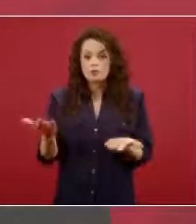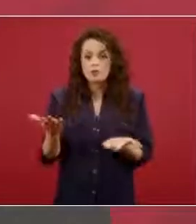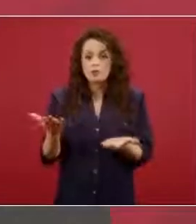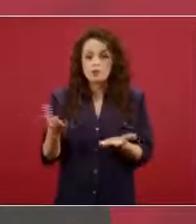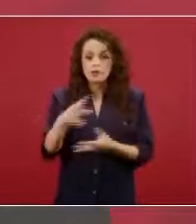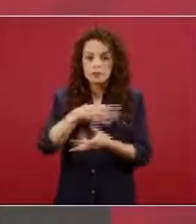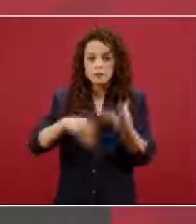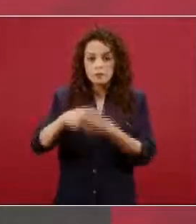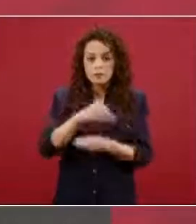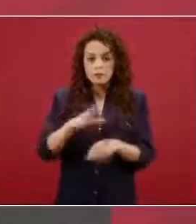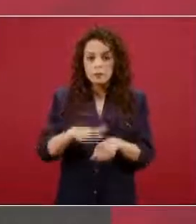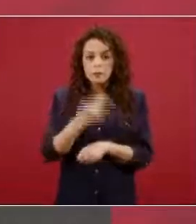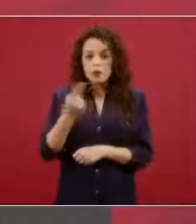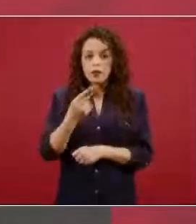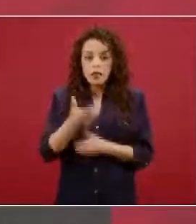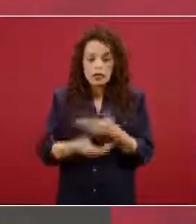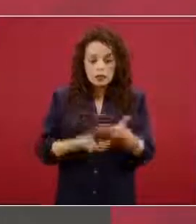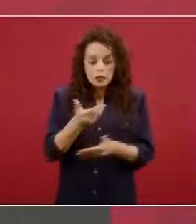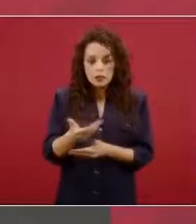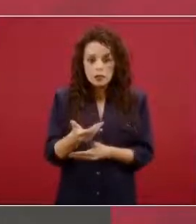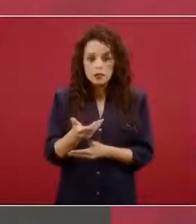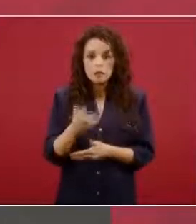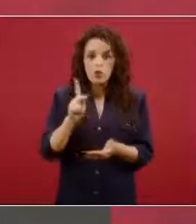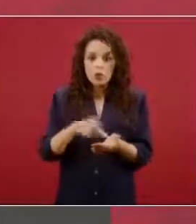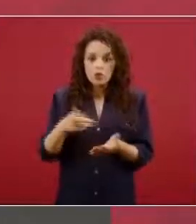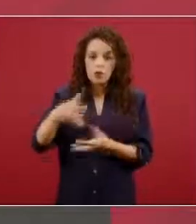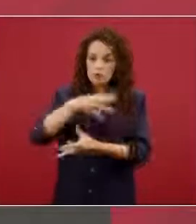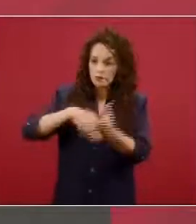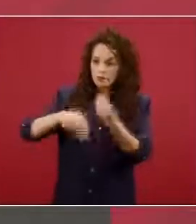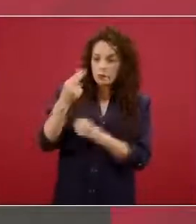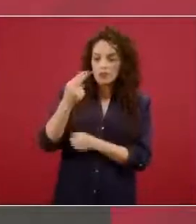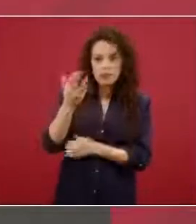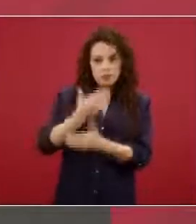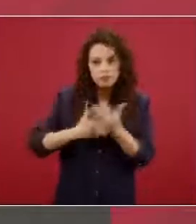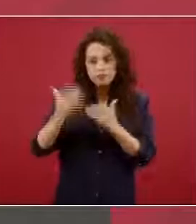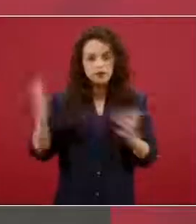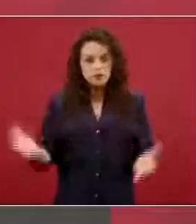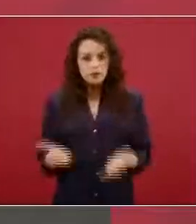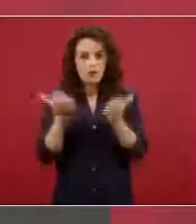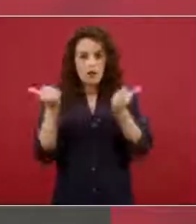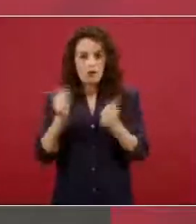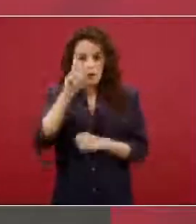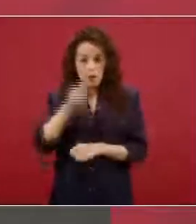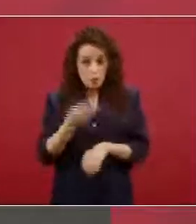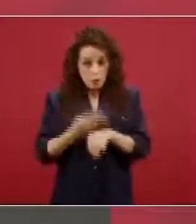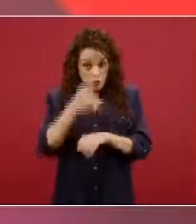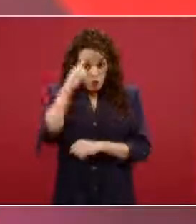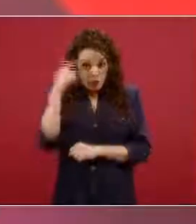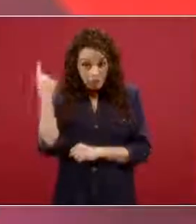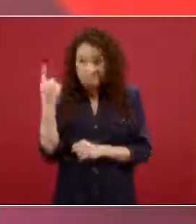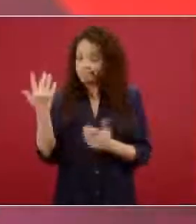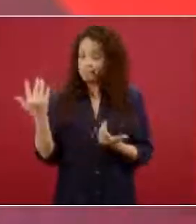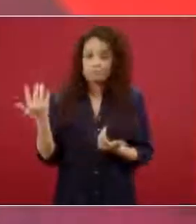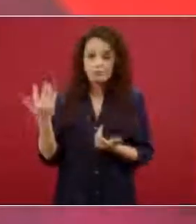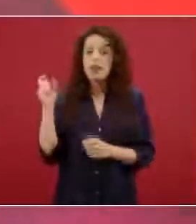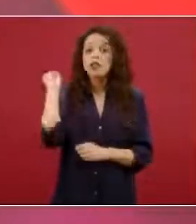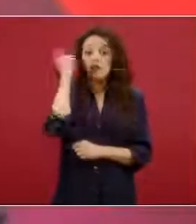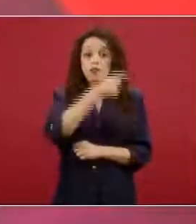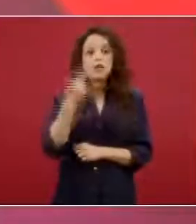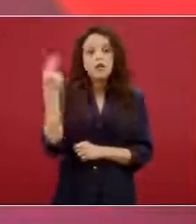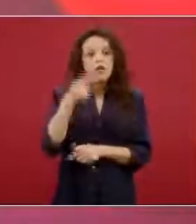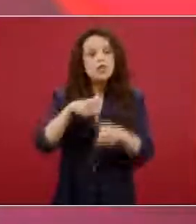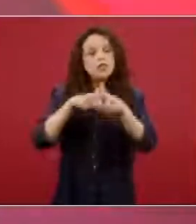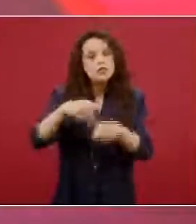servicios para que se active la economía. La decisión no es fácil y la decisión se tiene que estar razonando en todo momento. Lo cierto es que cuando hay